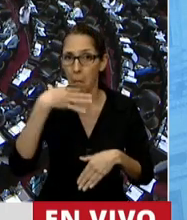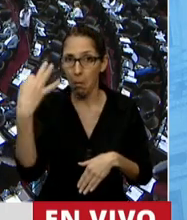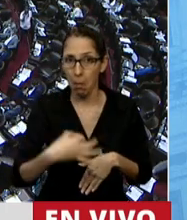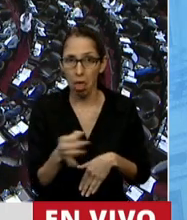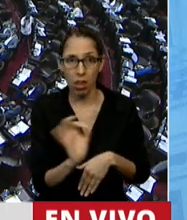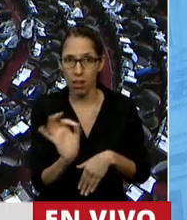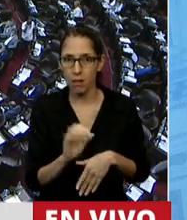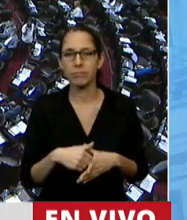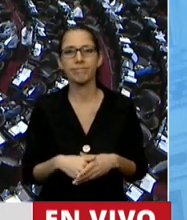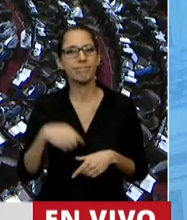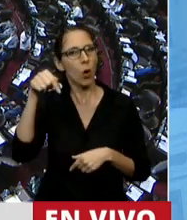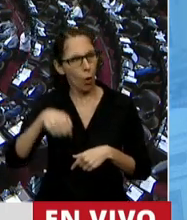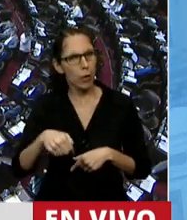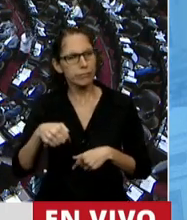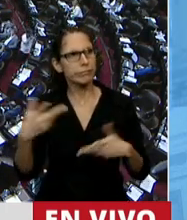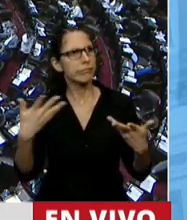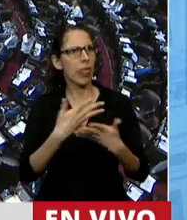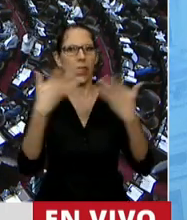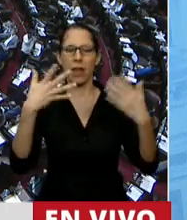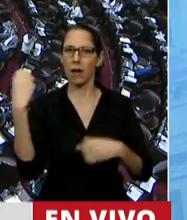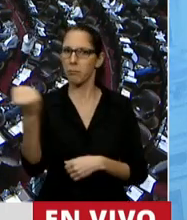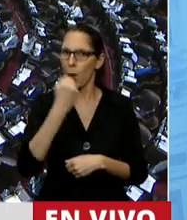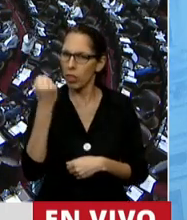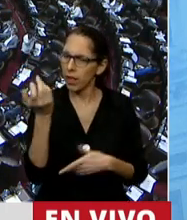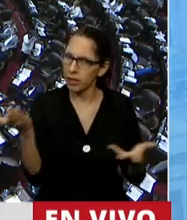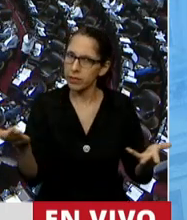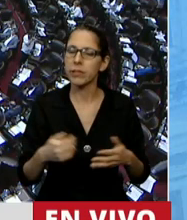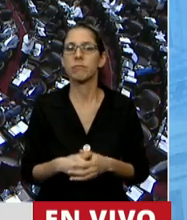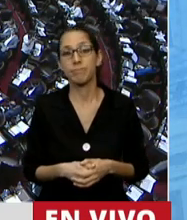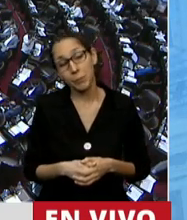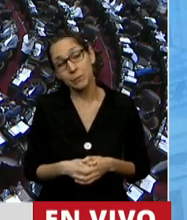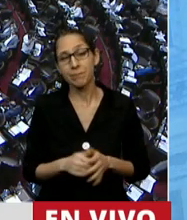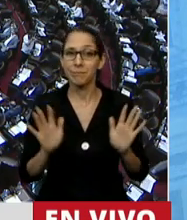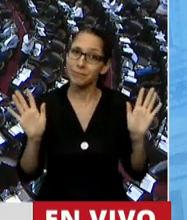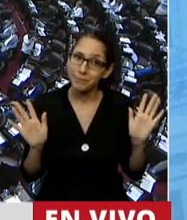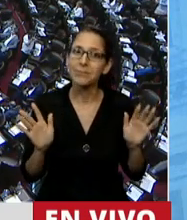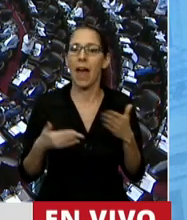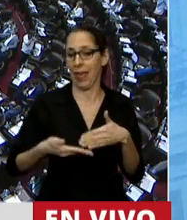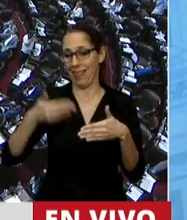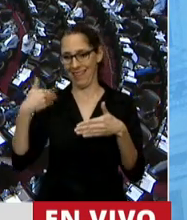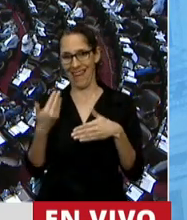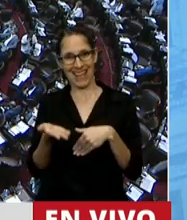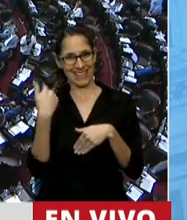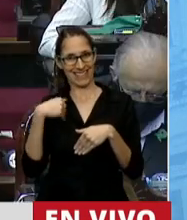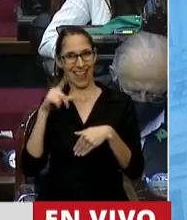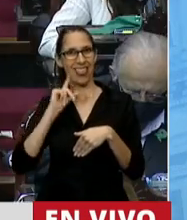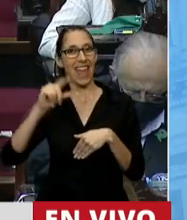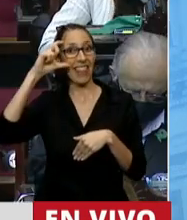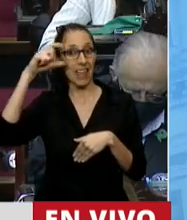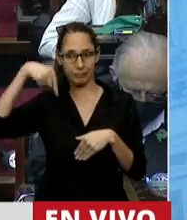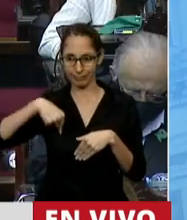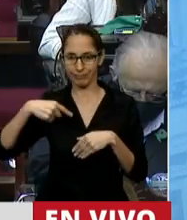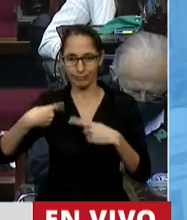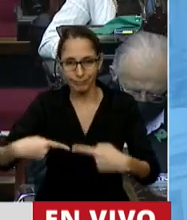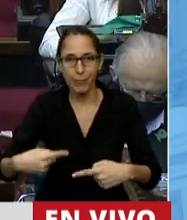un día muy importante, señor presidente. Bueno, empezamos el día 10, hoy ya estamos a 11, pero el